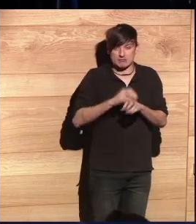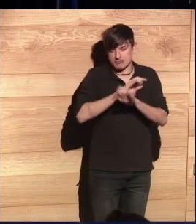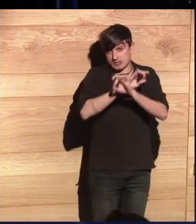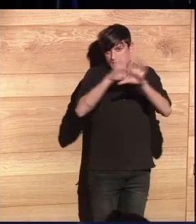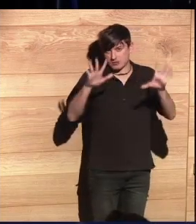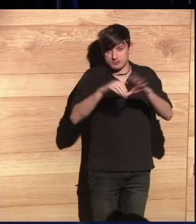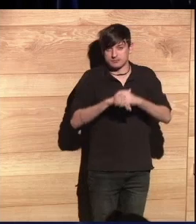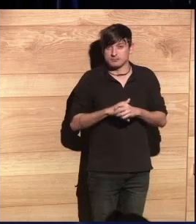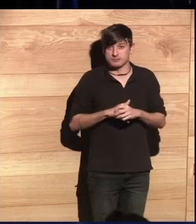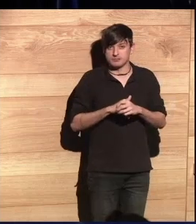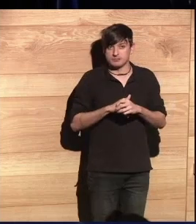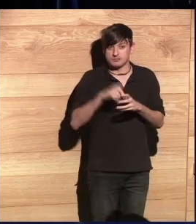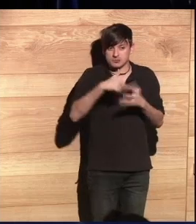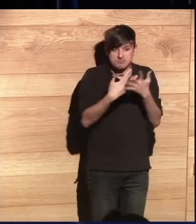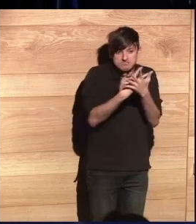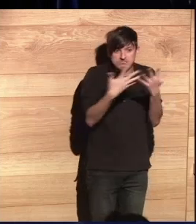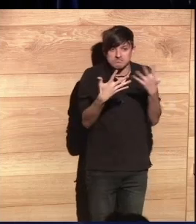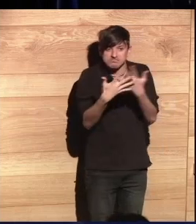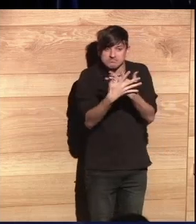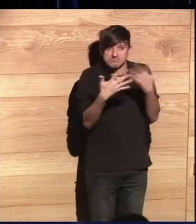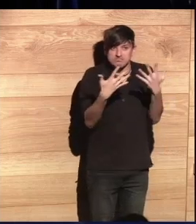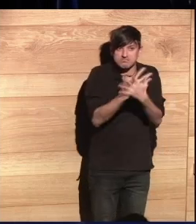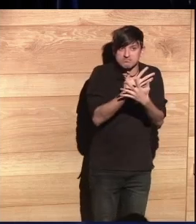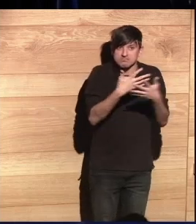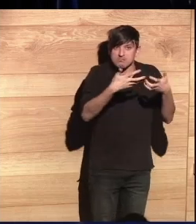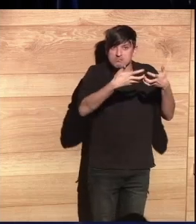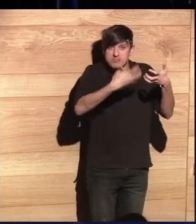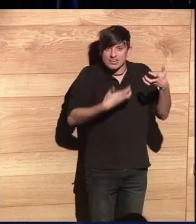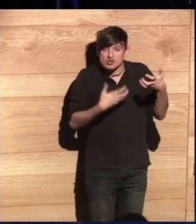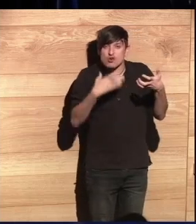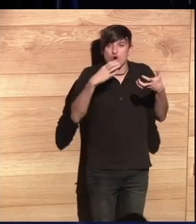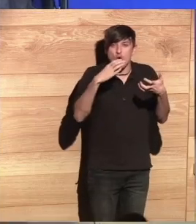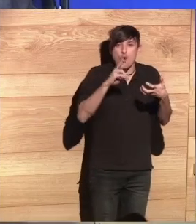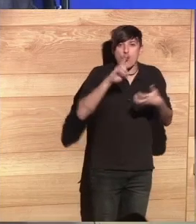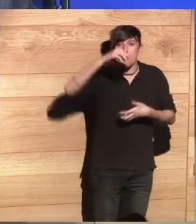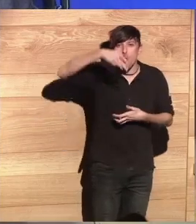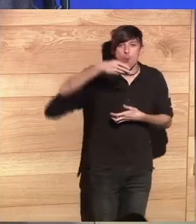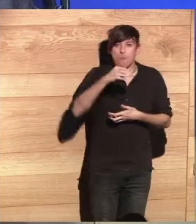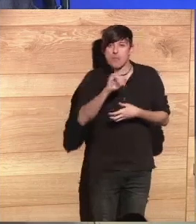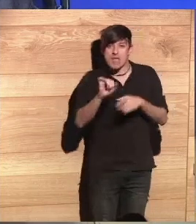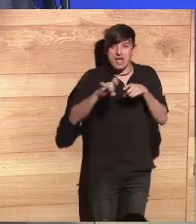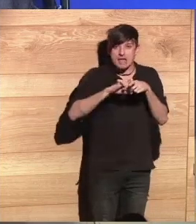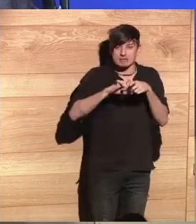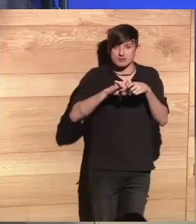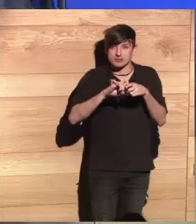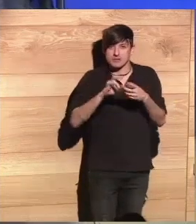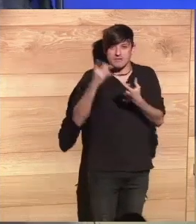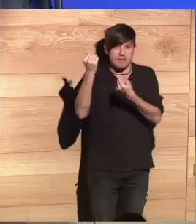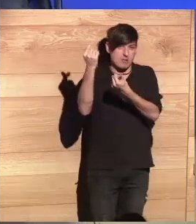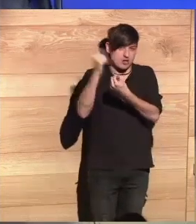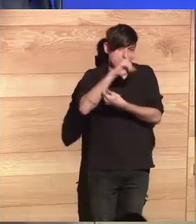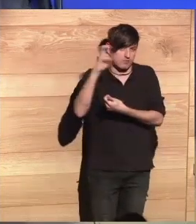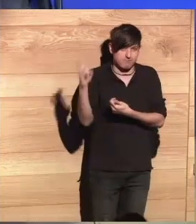claro, esto mezclado con versos, cumbias y otros cantes